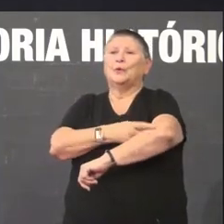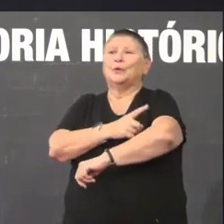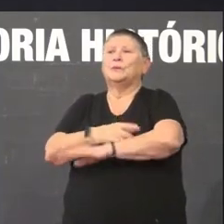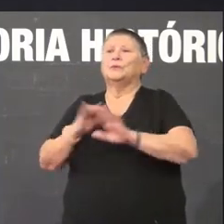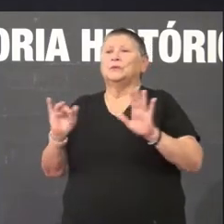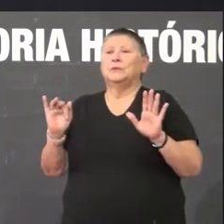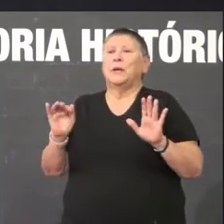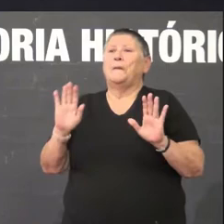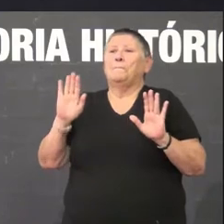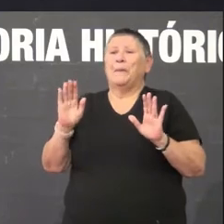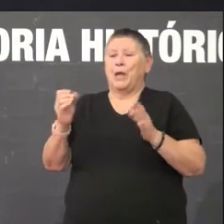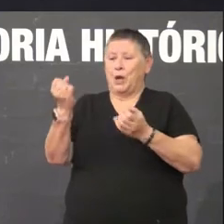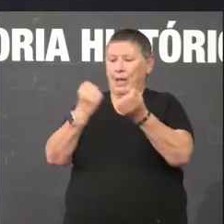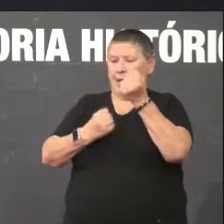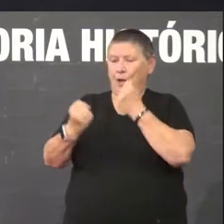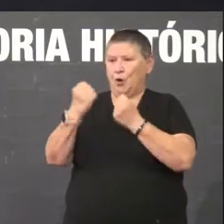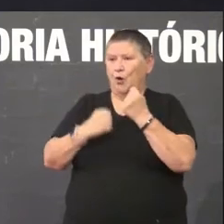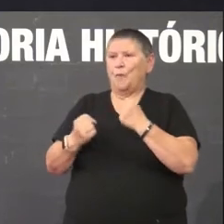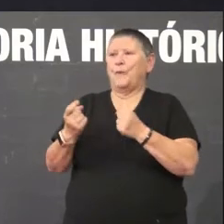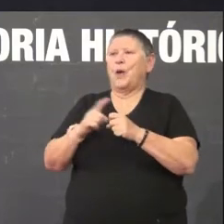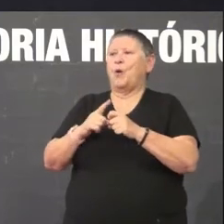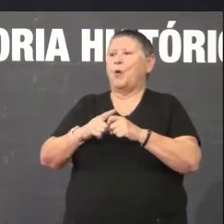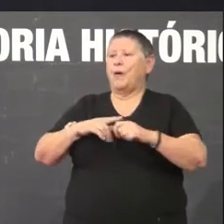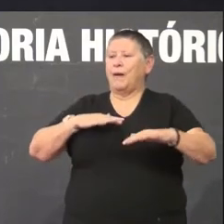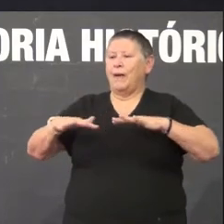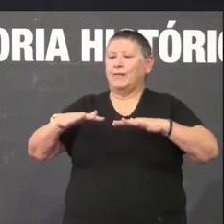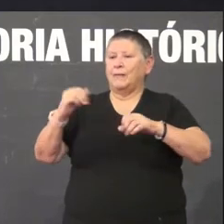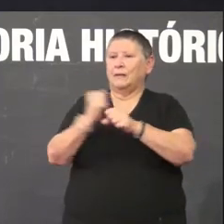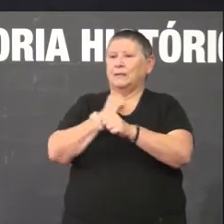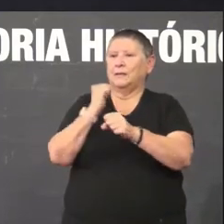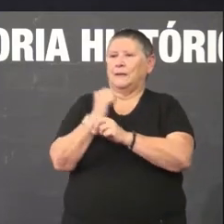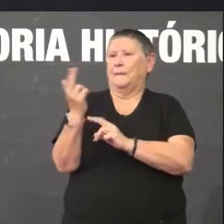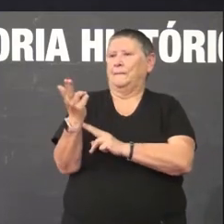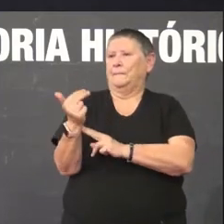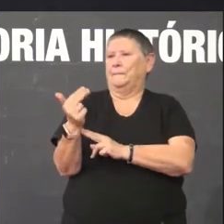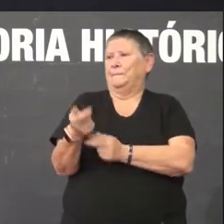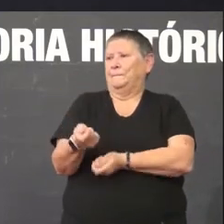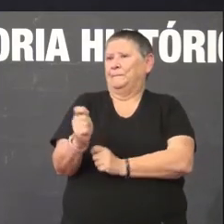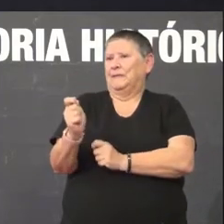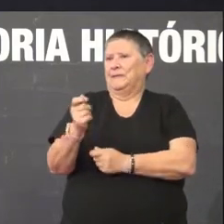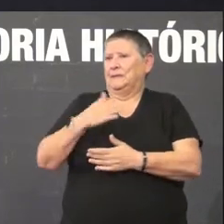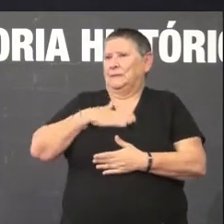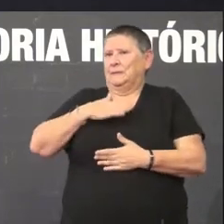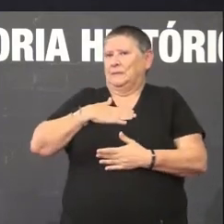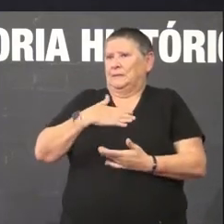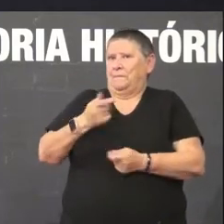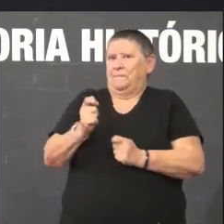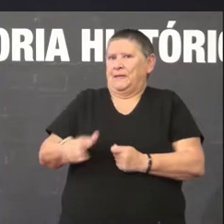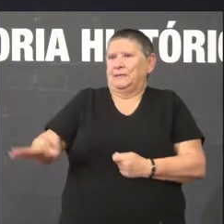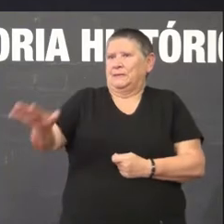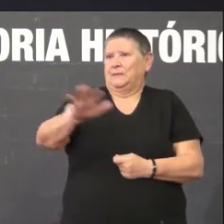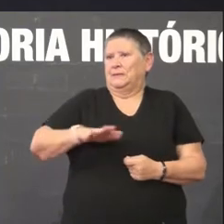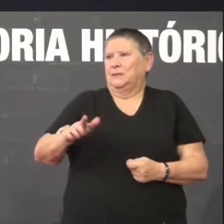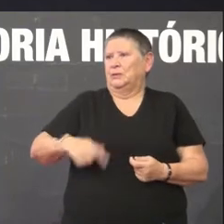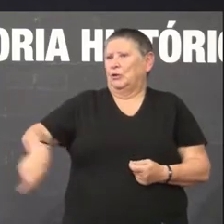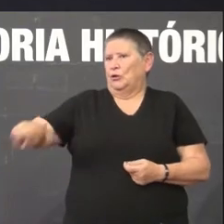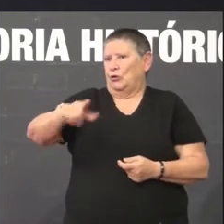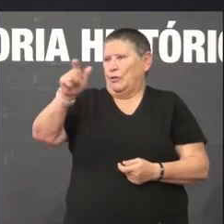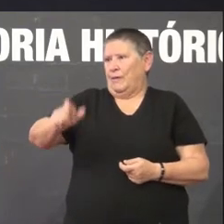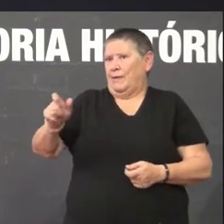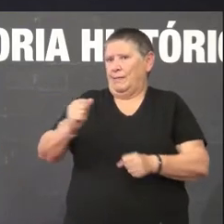economía, nin sobre a actividade pesqueira, todo o que produce os nosos portos, a nosa pesca e todo o mundo do